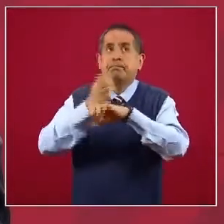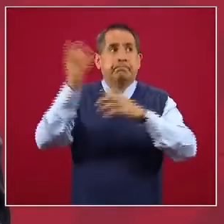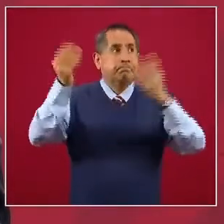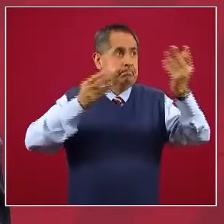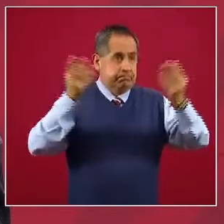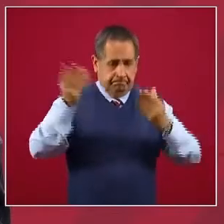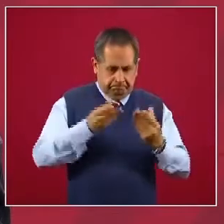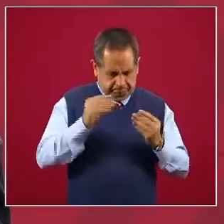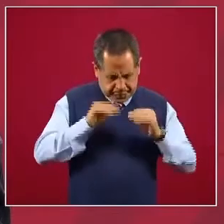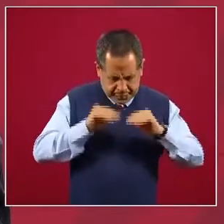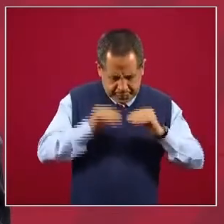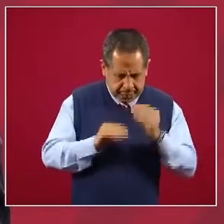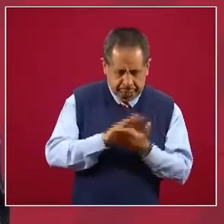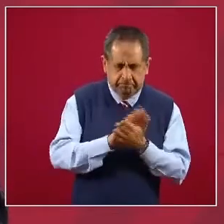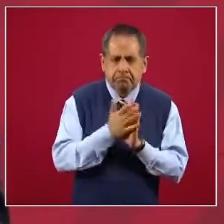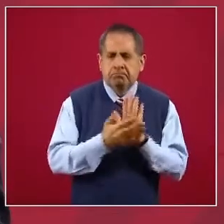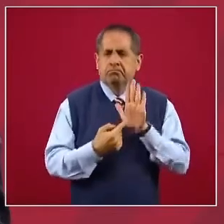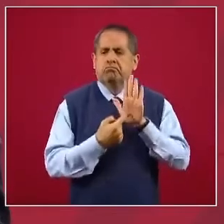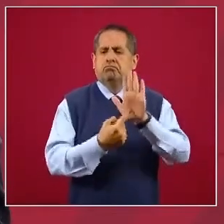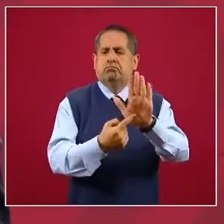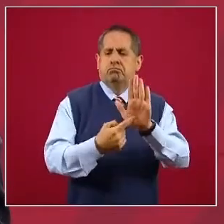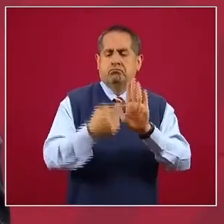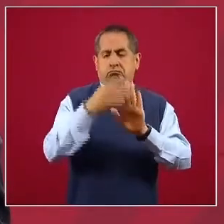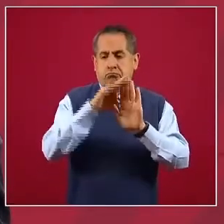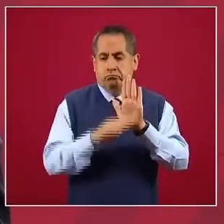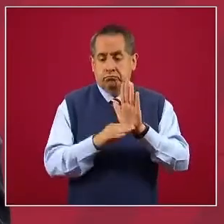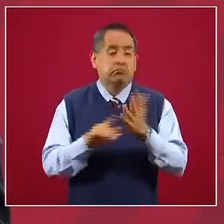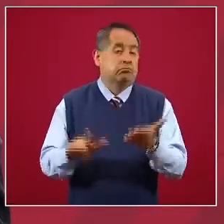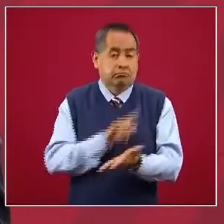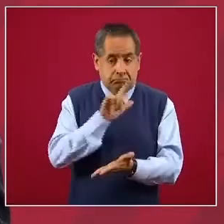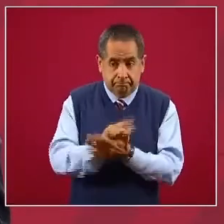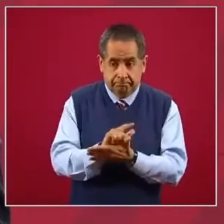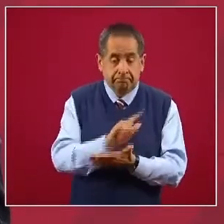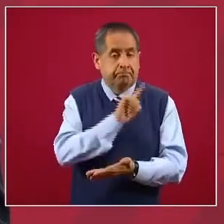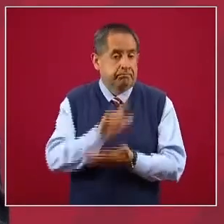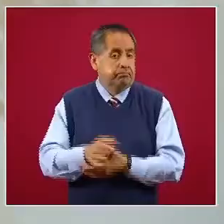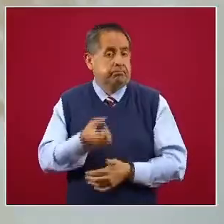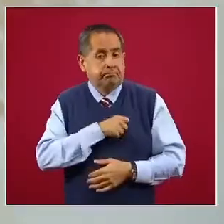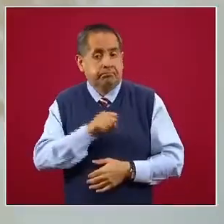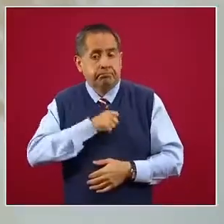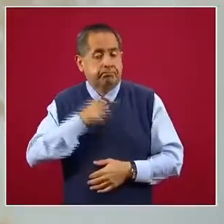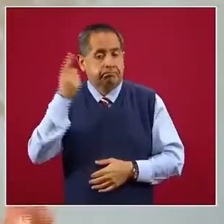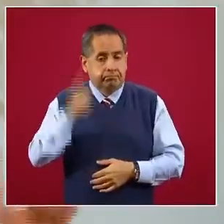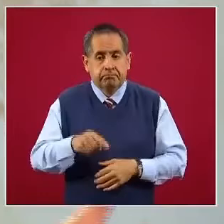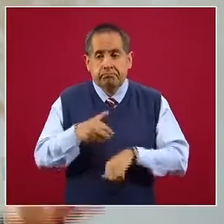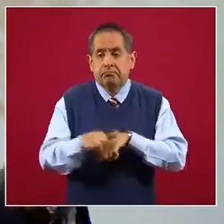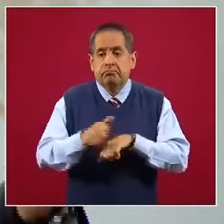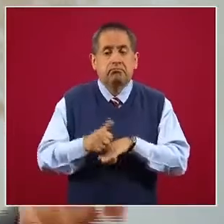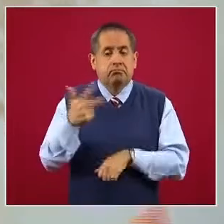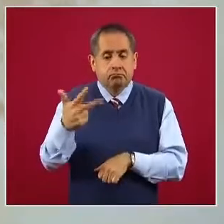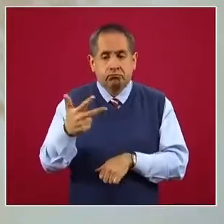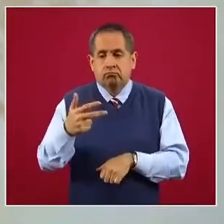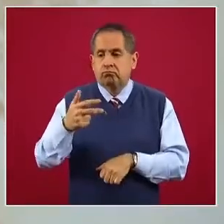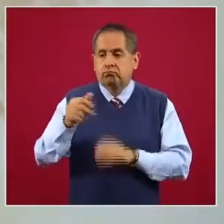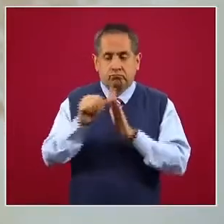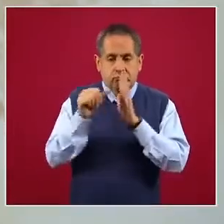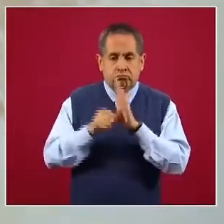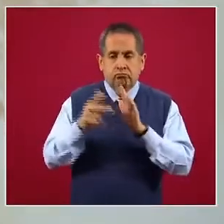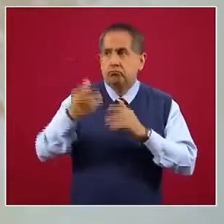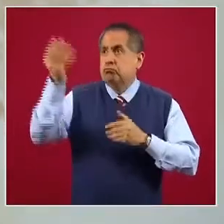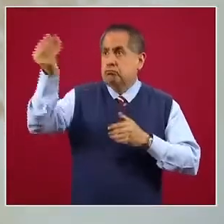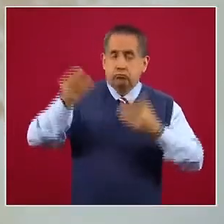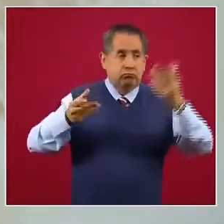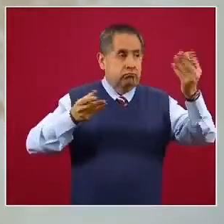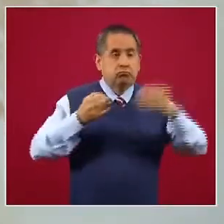federativas. Todos los estados están obligados por ley, por la Ley General de Salud, su título 8º, a